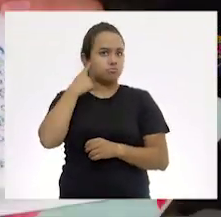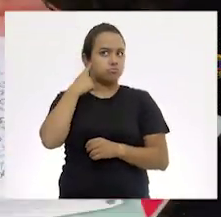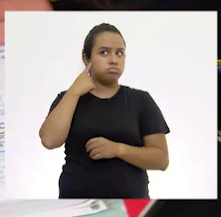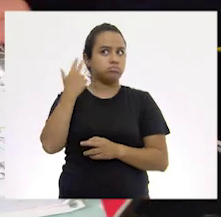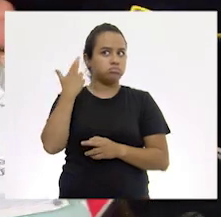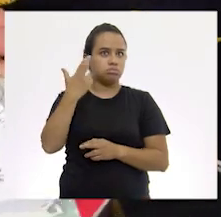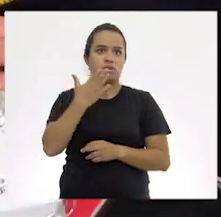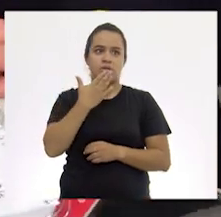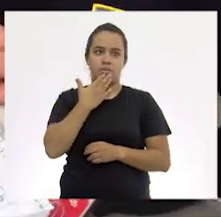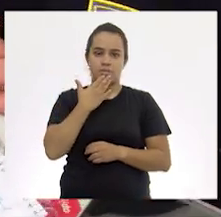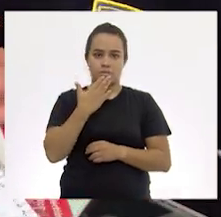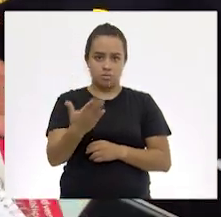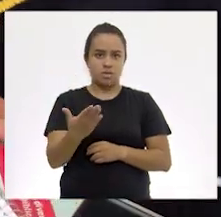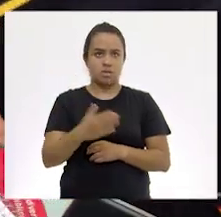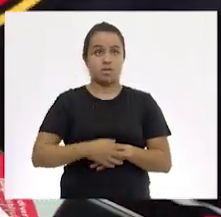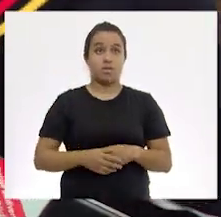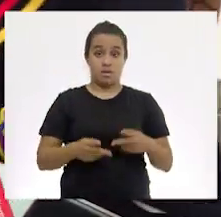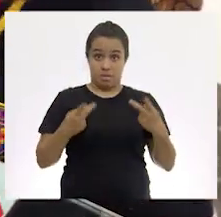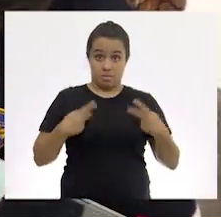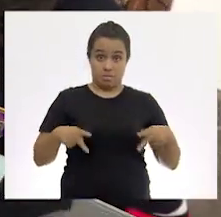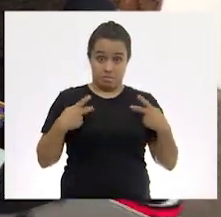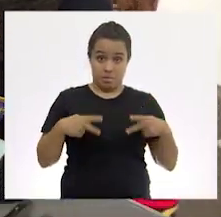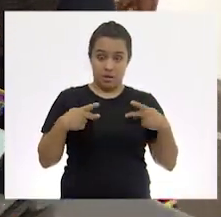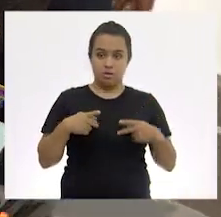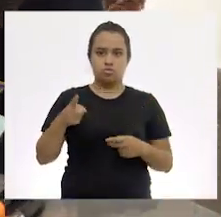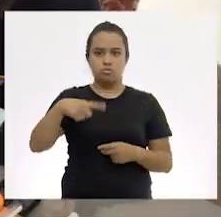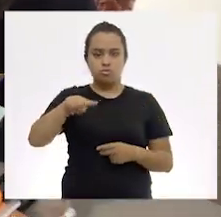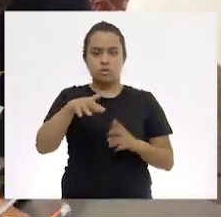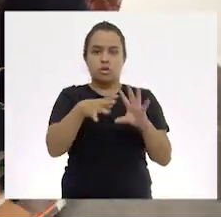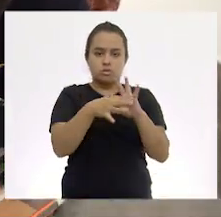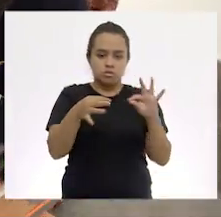está bien, las personas hablan